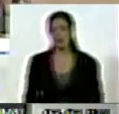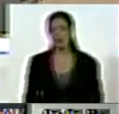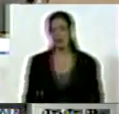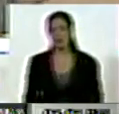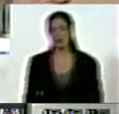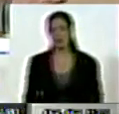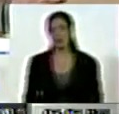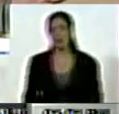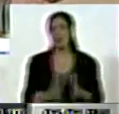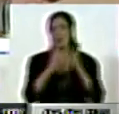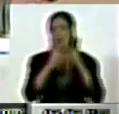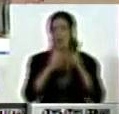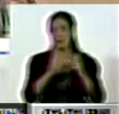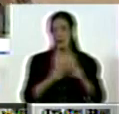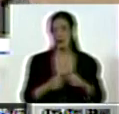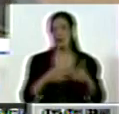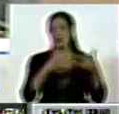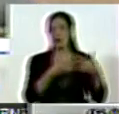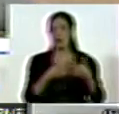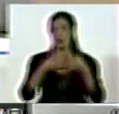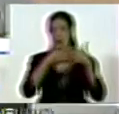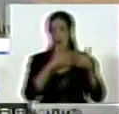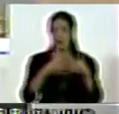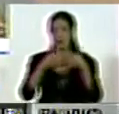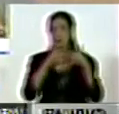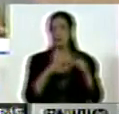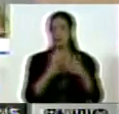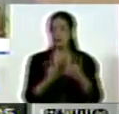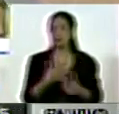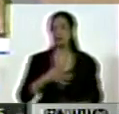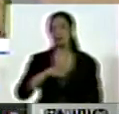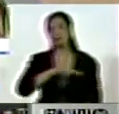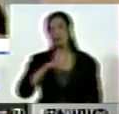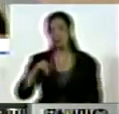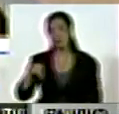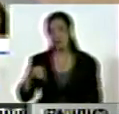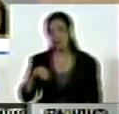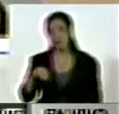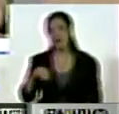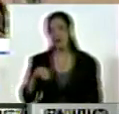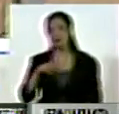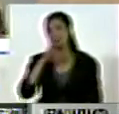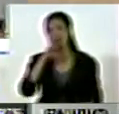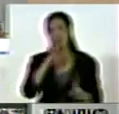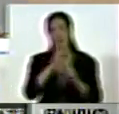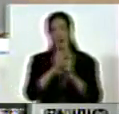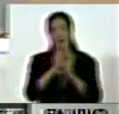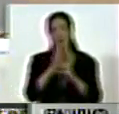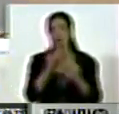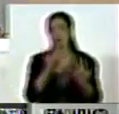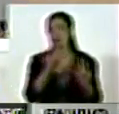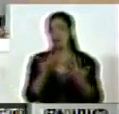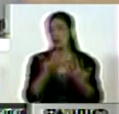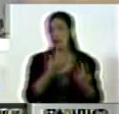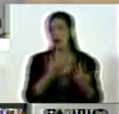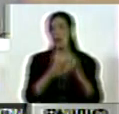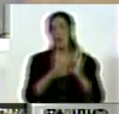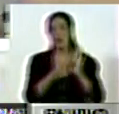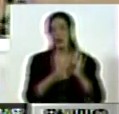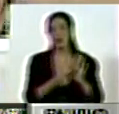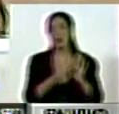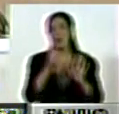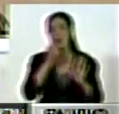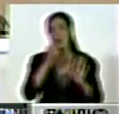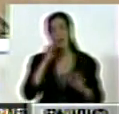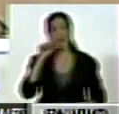de la Administración estadounidense. De tal forma que nosotros utilizamos los canales que corresponden, diplomáticos, presentamos una nota de